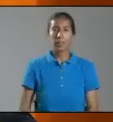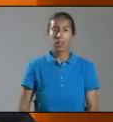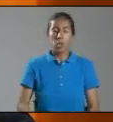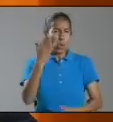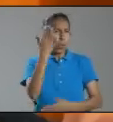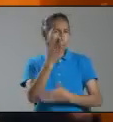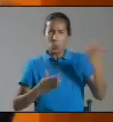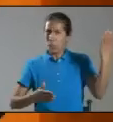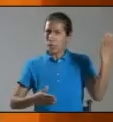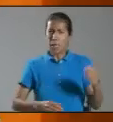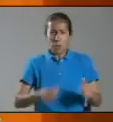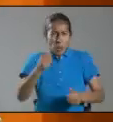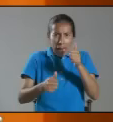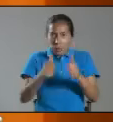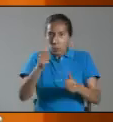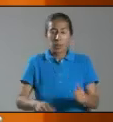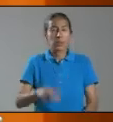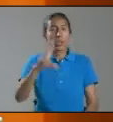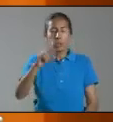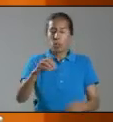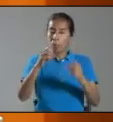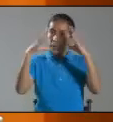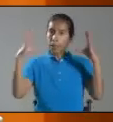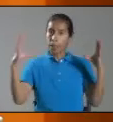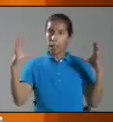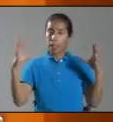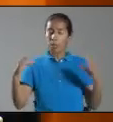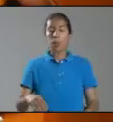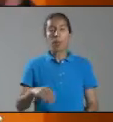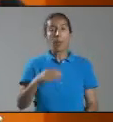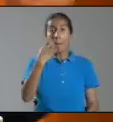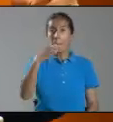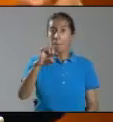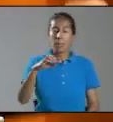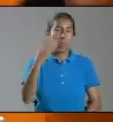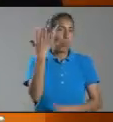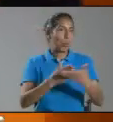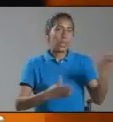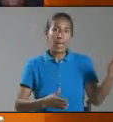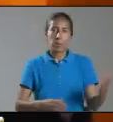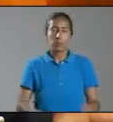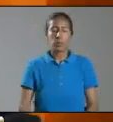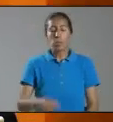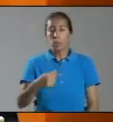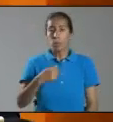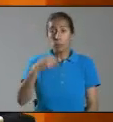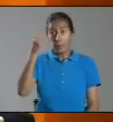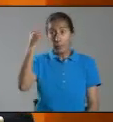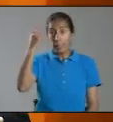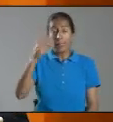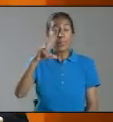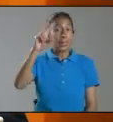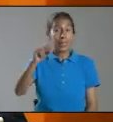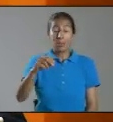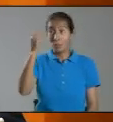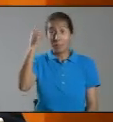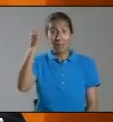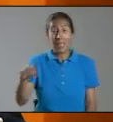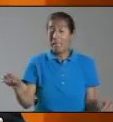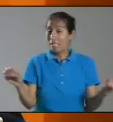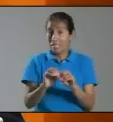huyeron las dudas, no me las aclararon. Pero entendí yo que yo no sabía nada, pero que estaba en el lugar adecuado.